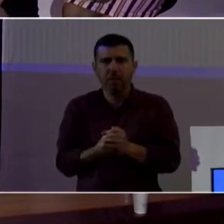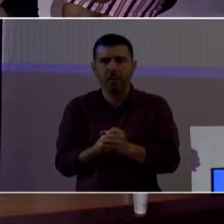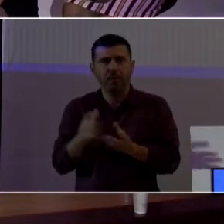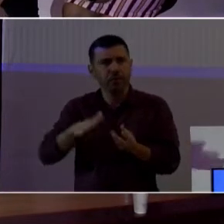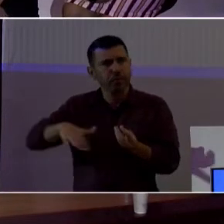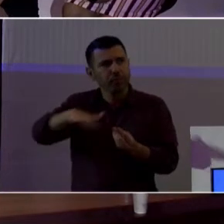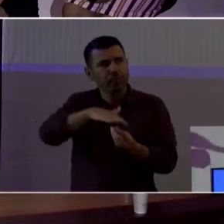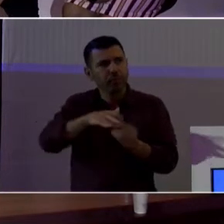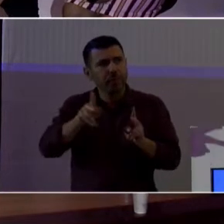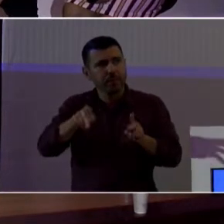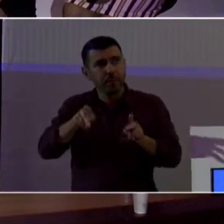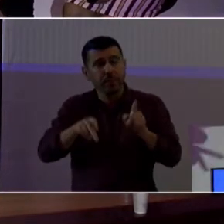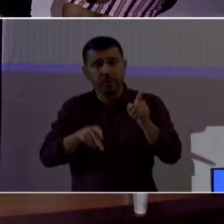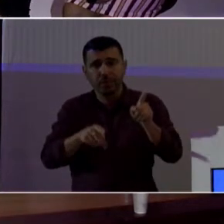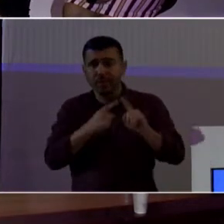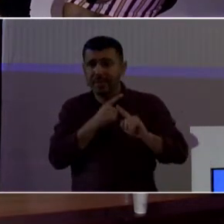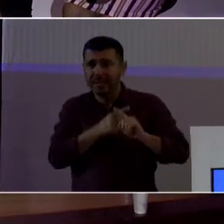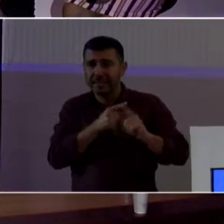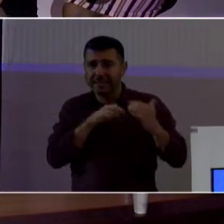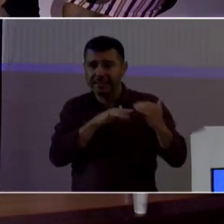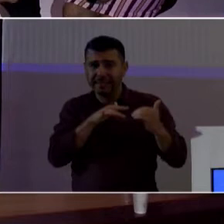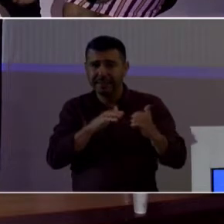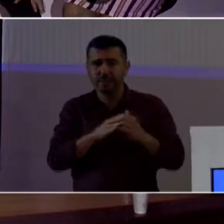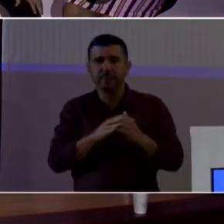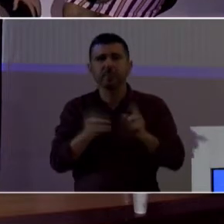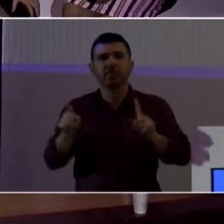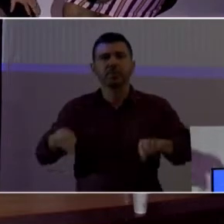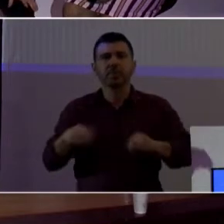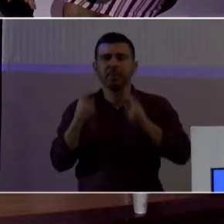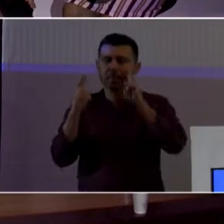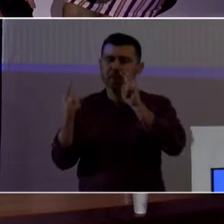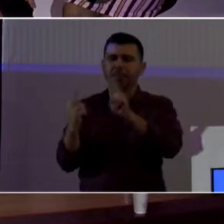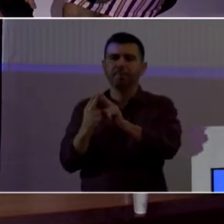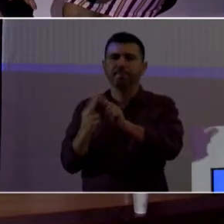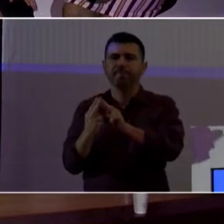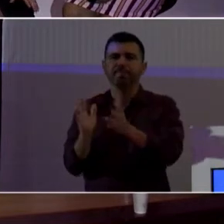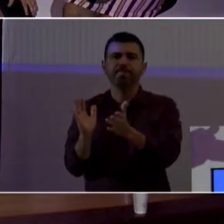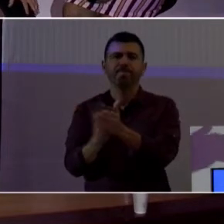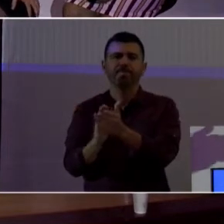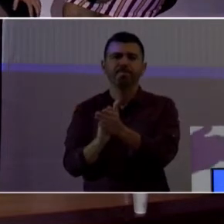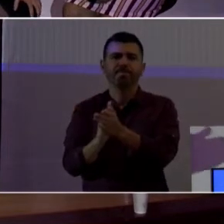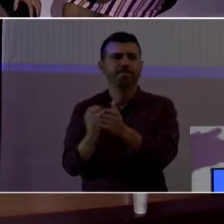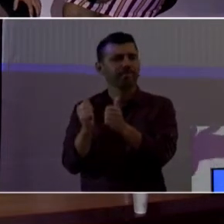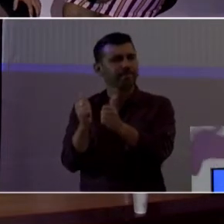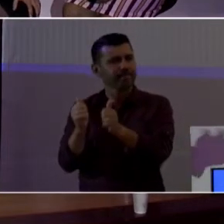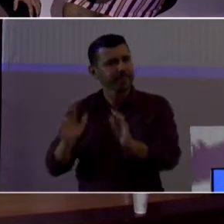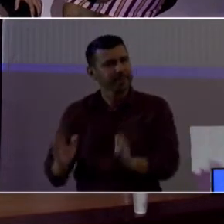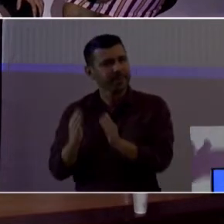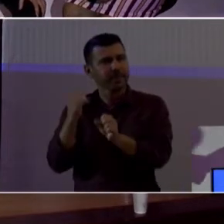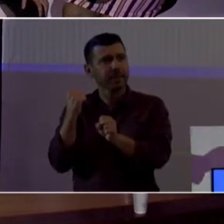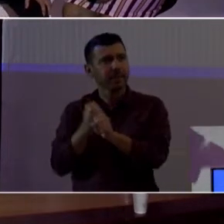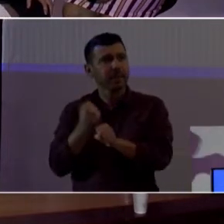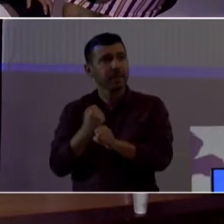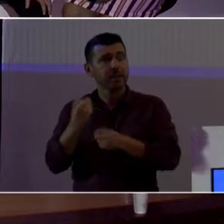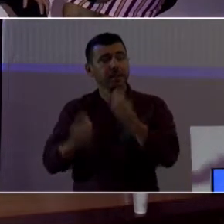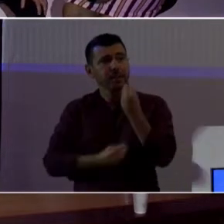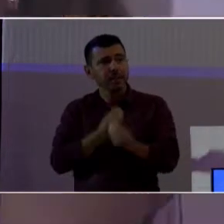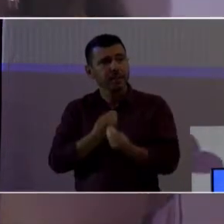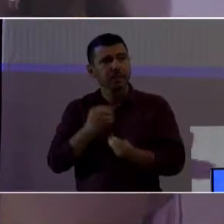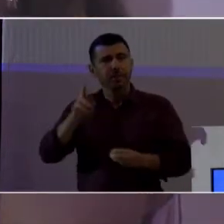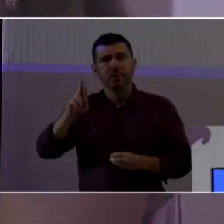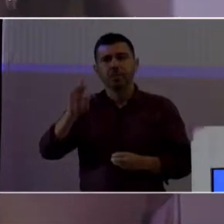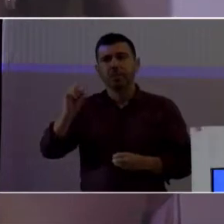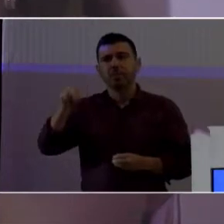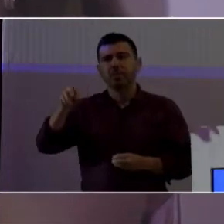Y reconocer el trabajo que han hecho, especialmente en Santander, que es el que yo conozco, Ronald y todo el equipo